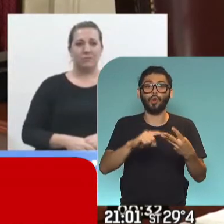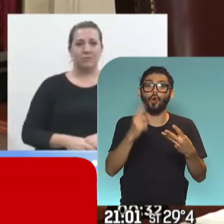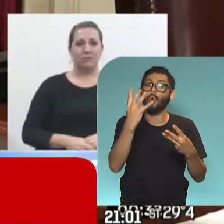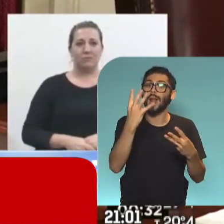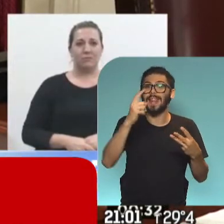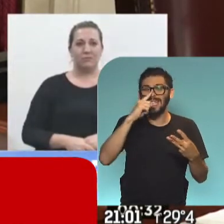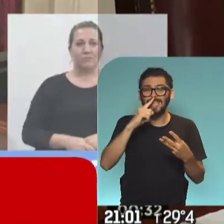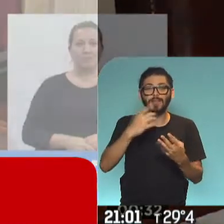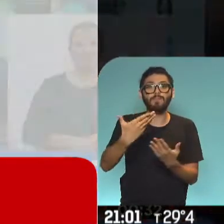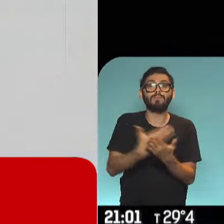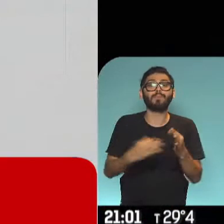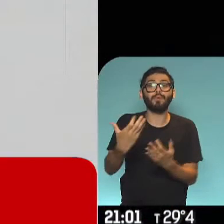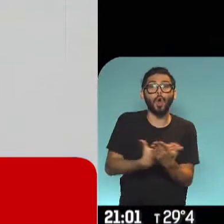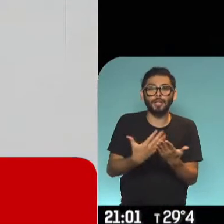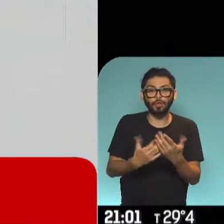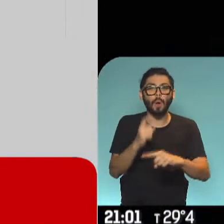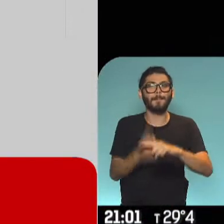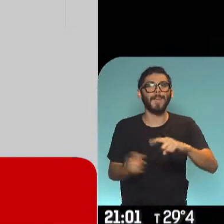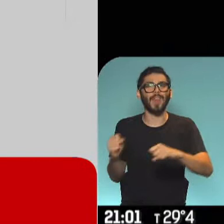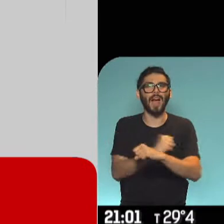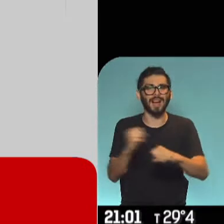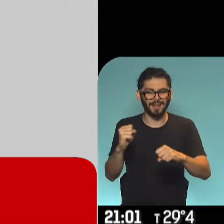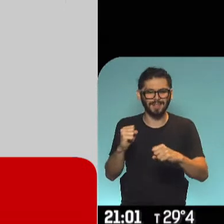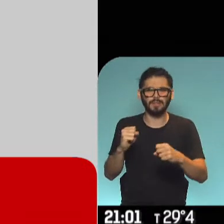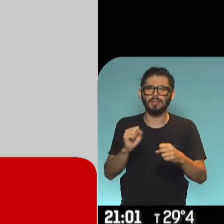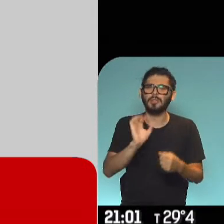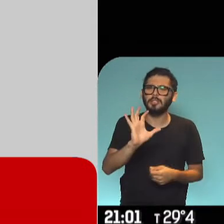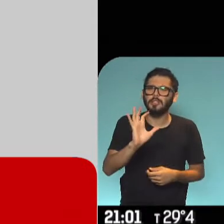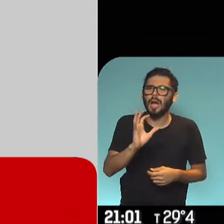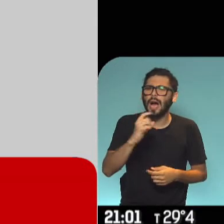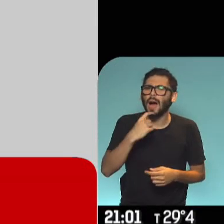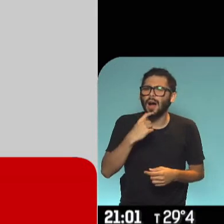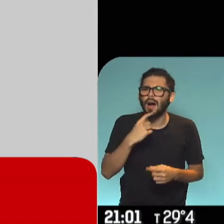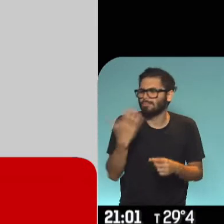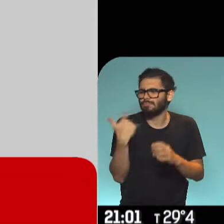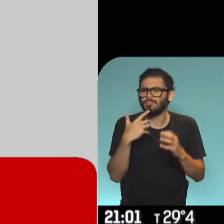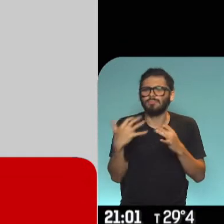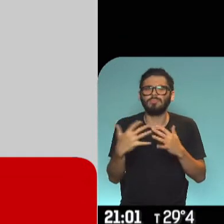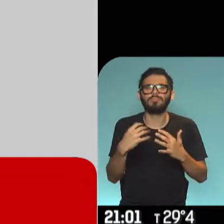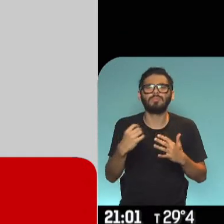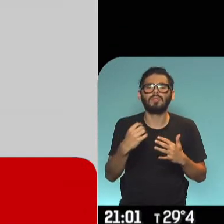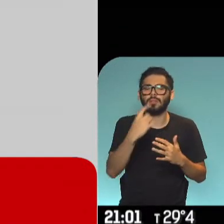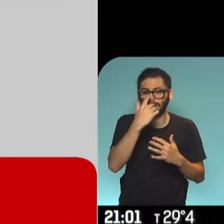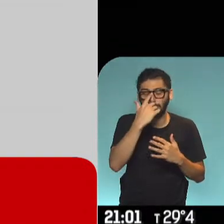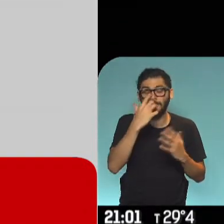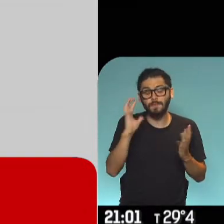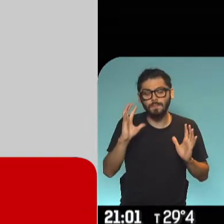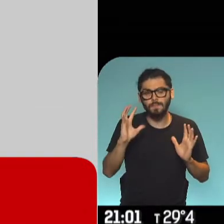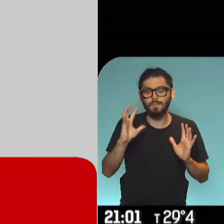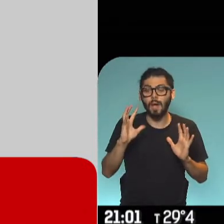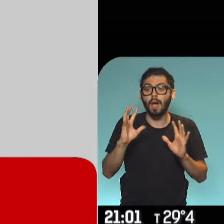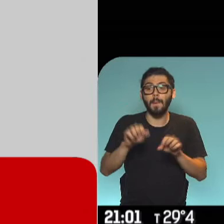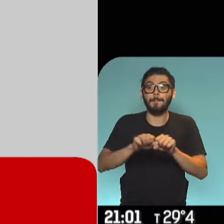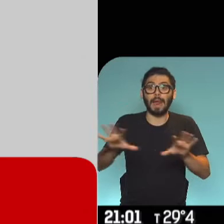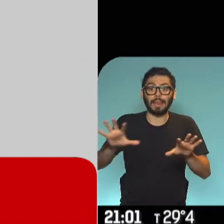proyectos. Se ha hablado en las últimas horas, perdón, Lucía, sí, que aún sin la presencialidad que obligó la